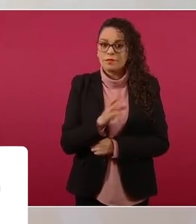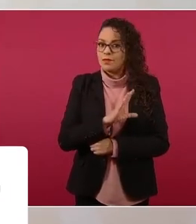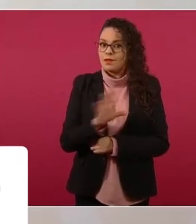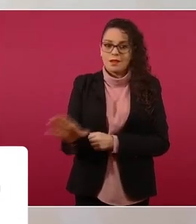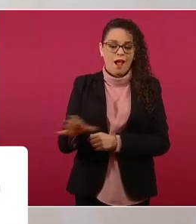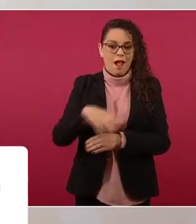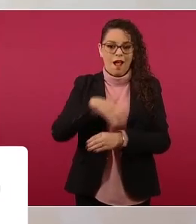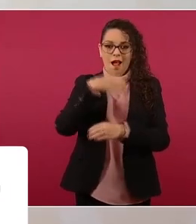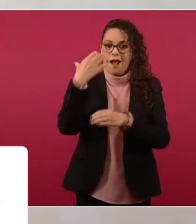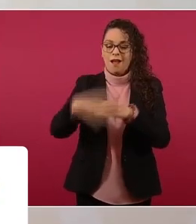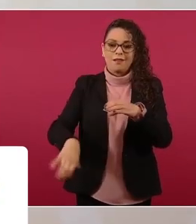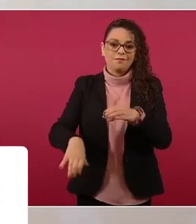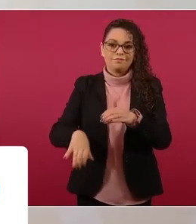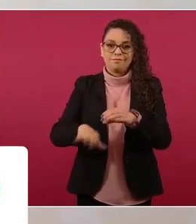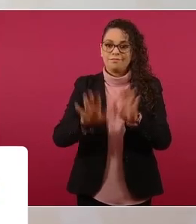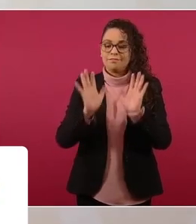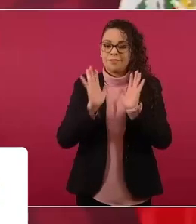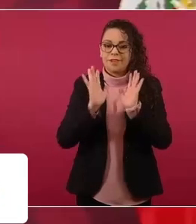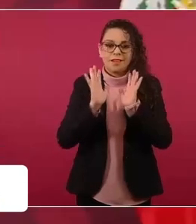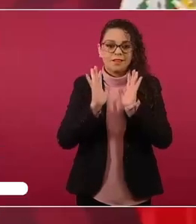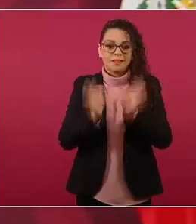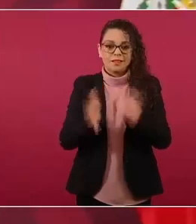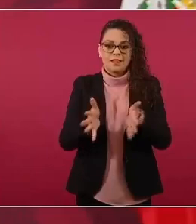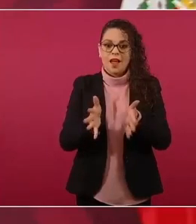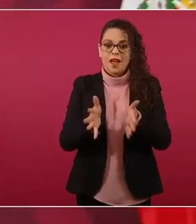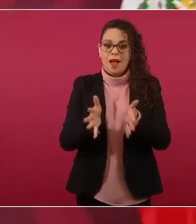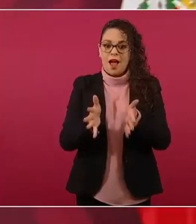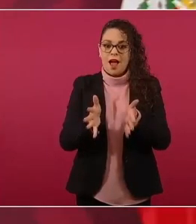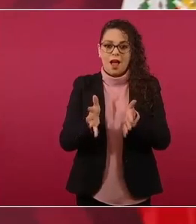termina. Y ojalá